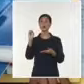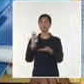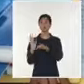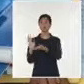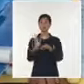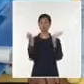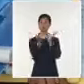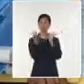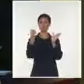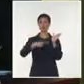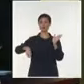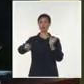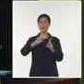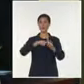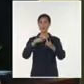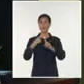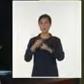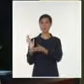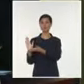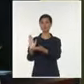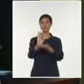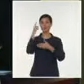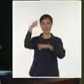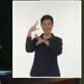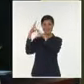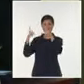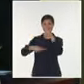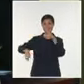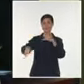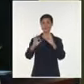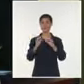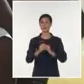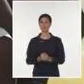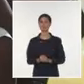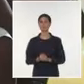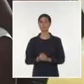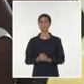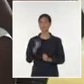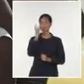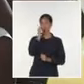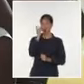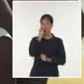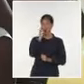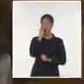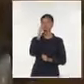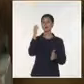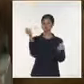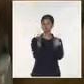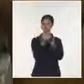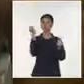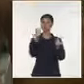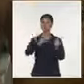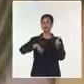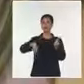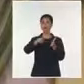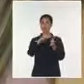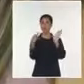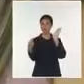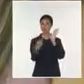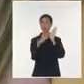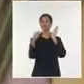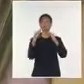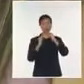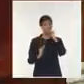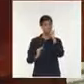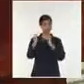mérito científico. El ingeniero químico Carlos Antonio Leiva Isaac, graduado más integral, significó los años de